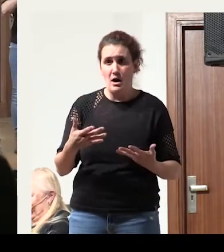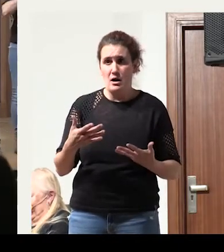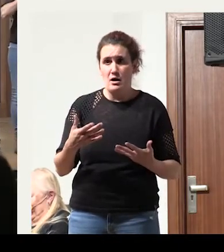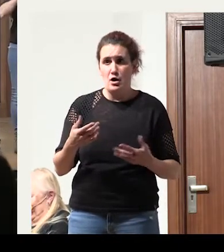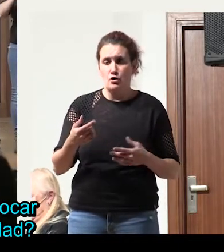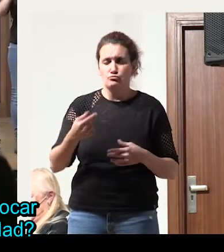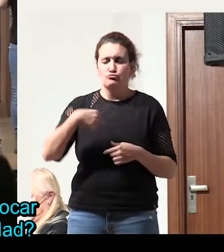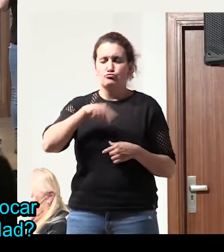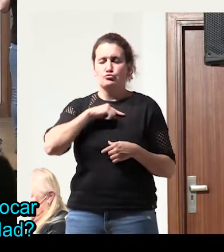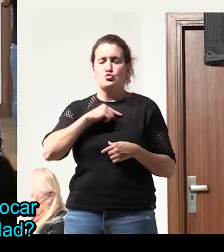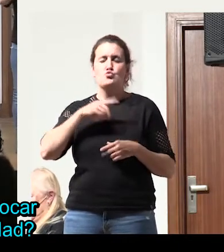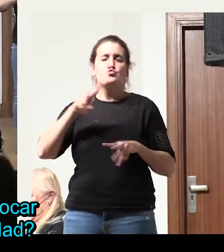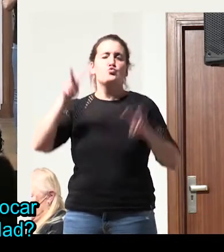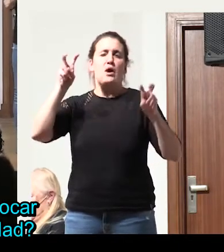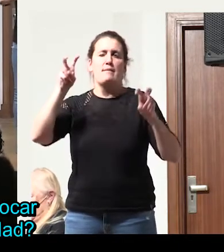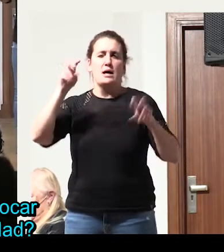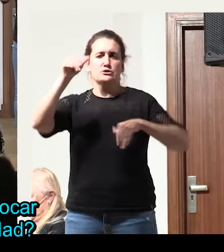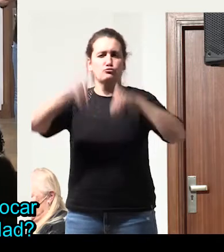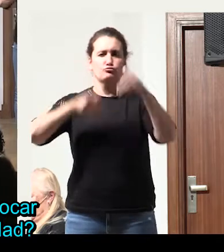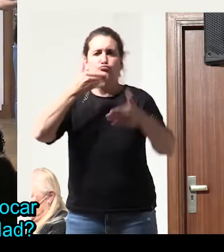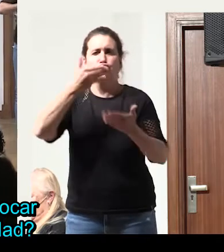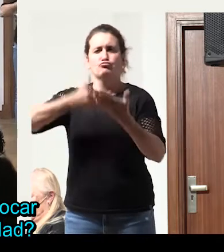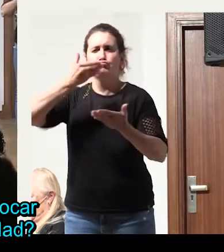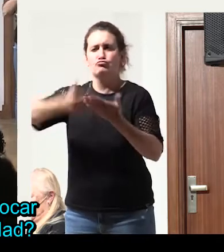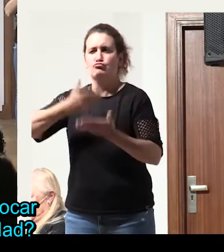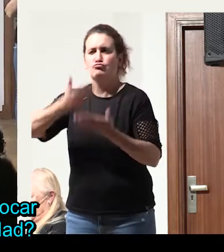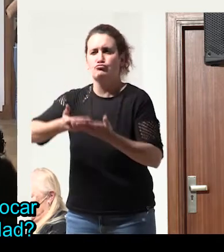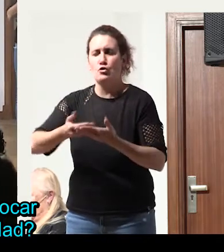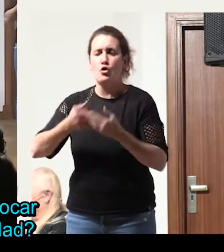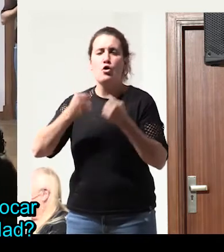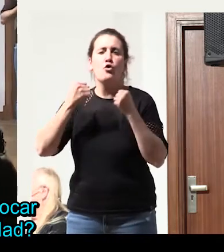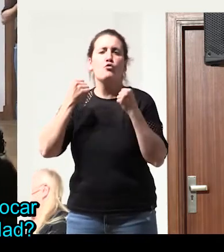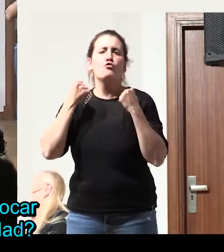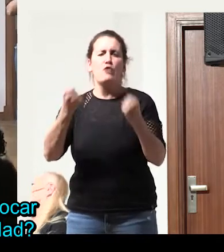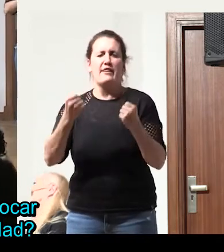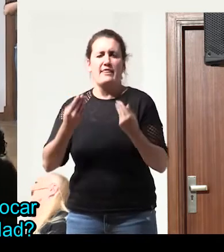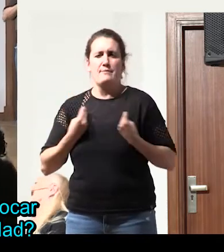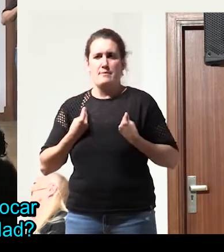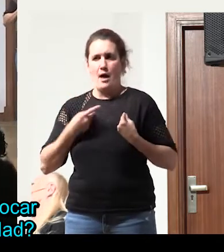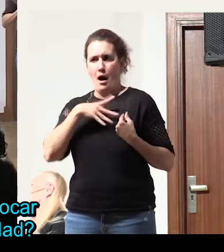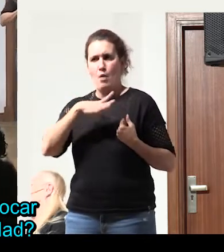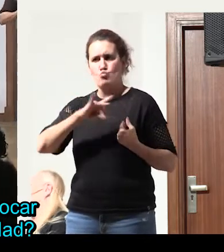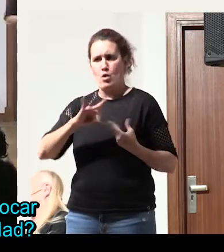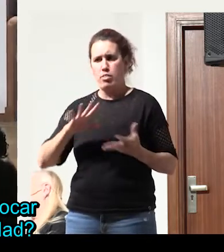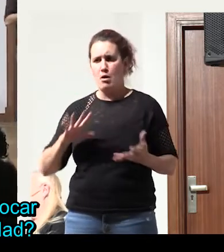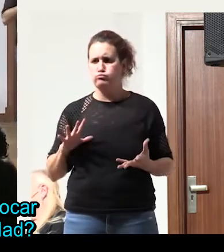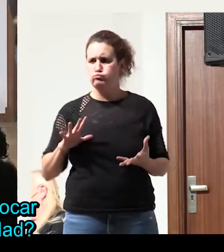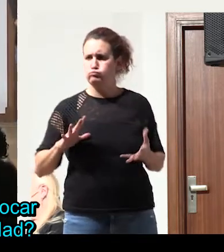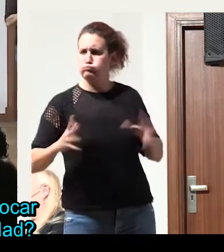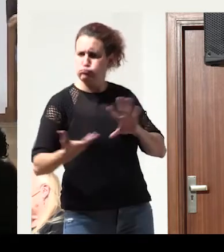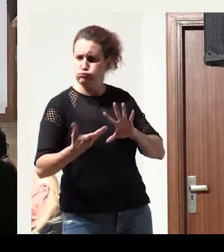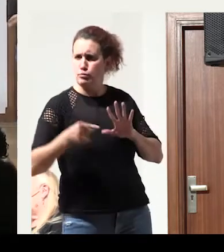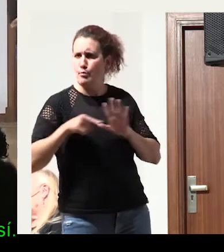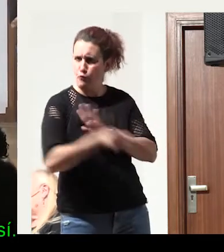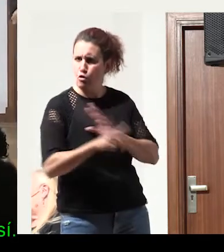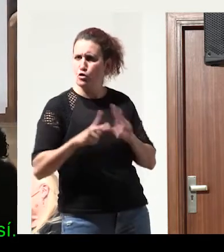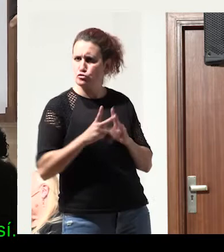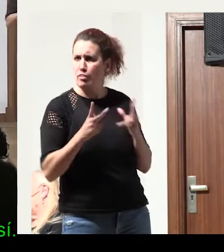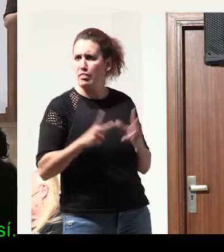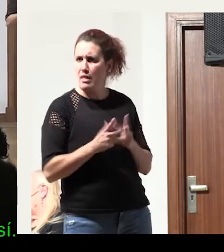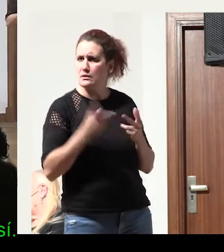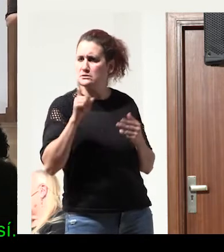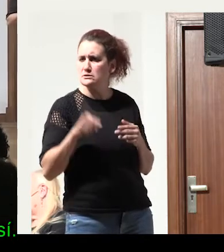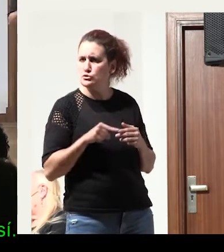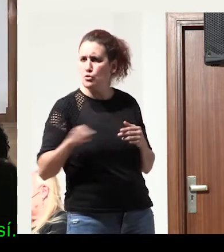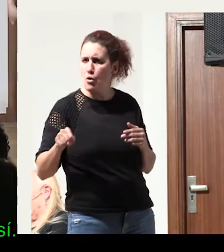sufragistas, una fuerza viva que puede provocar cambios profundos en la sociedad.